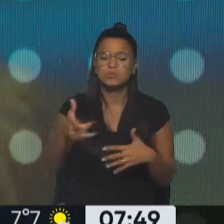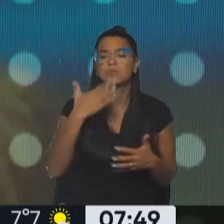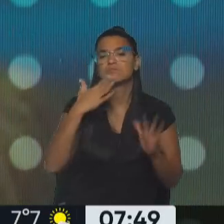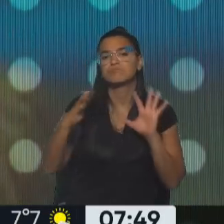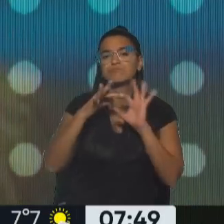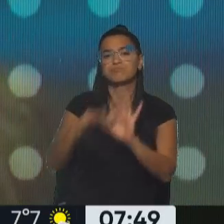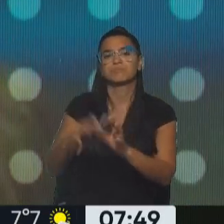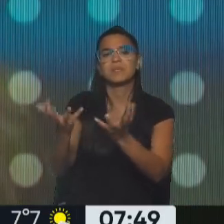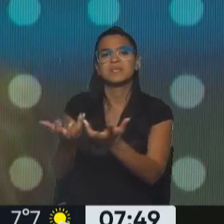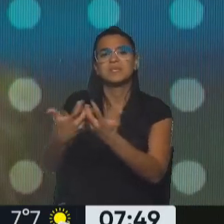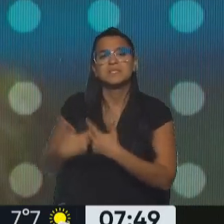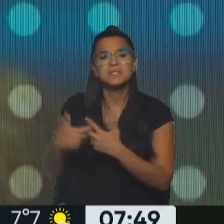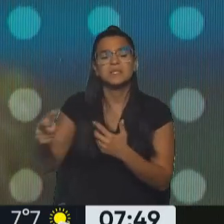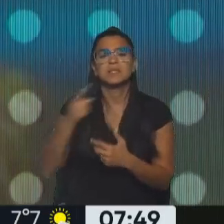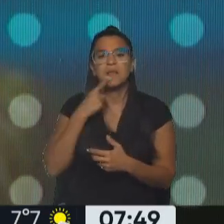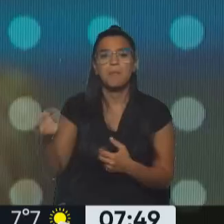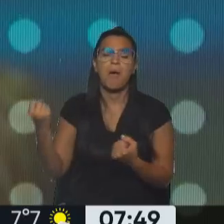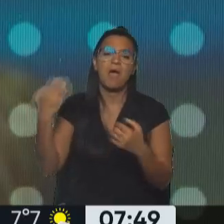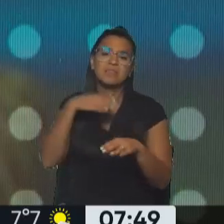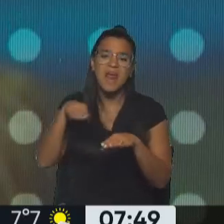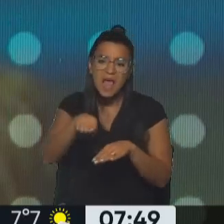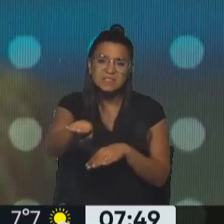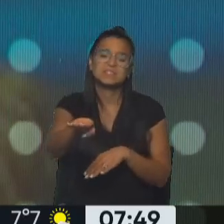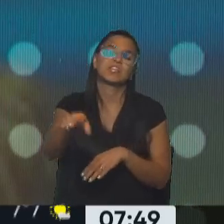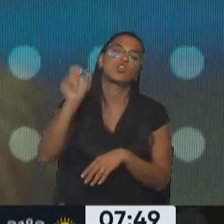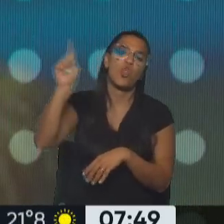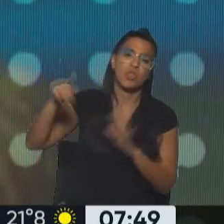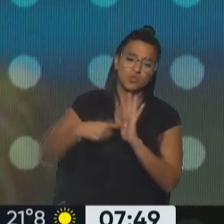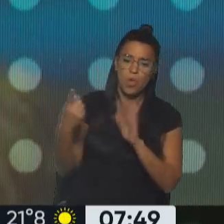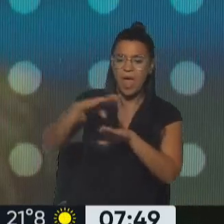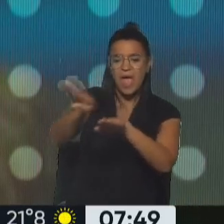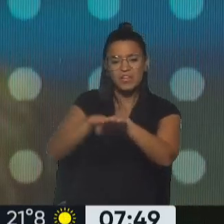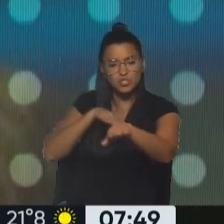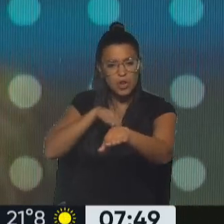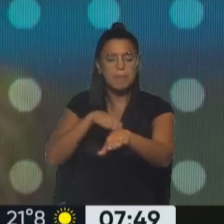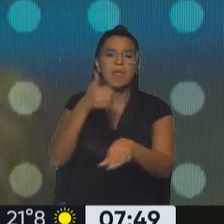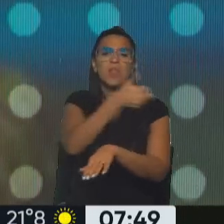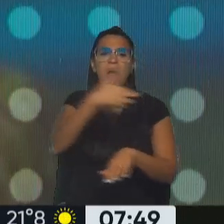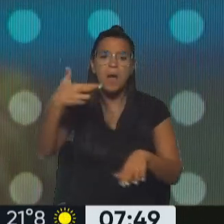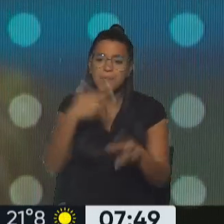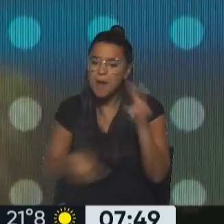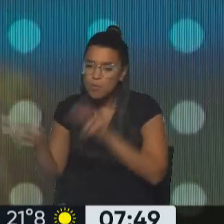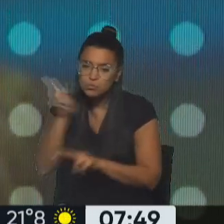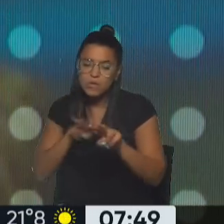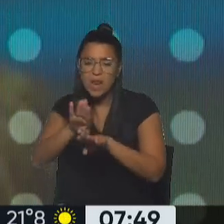vinculada con el sistema de tránsito de la Ciudad de Buenos Aires, estacionamientos, las aplicaciones para encontrar